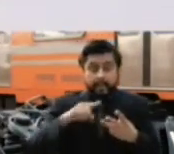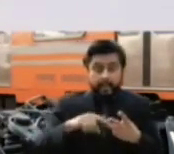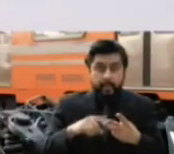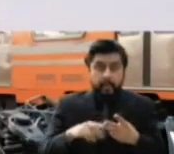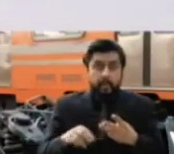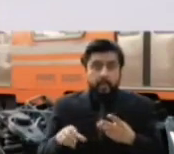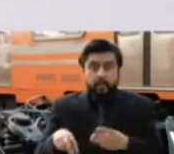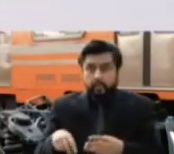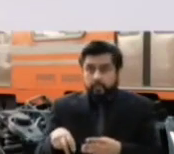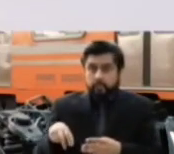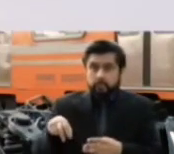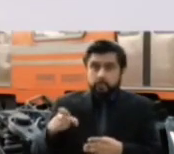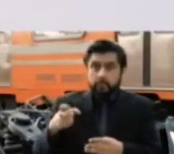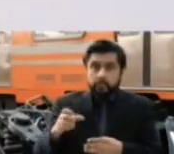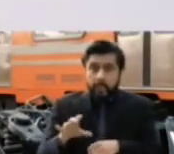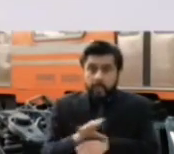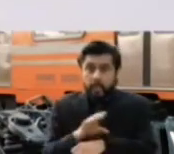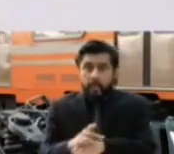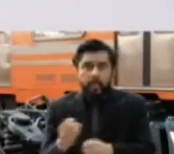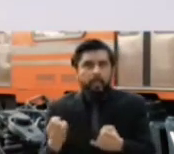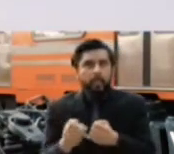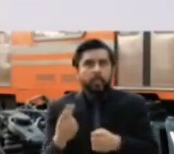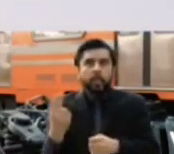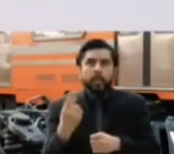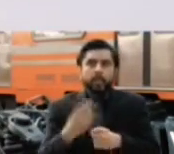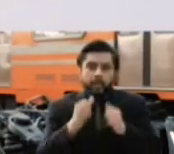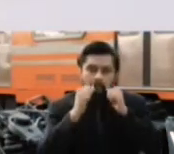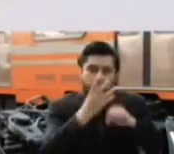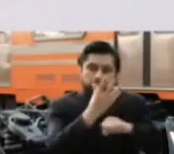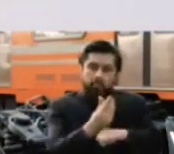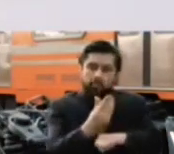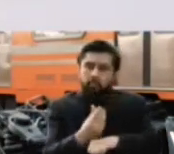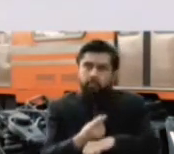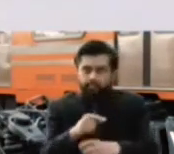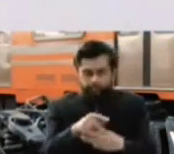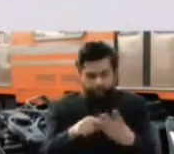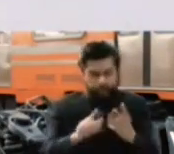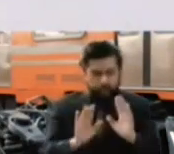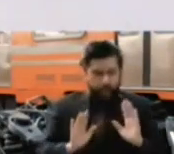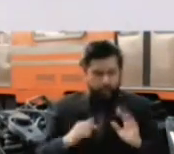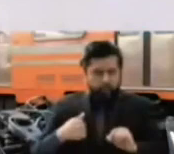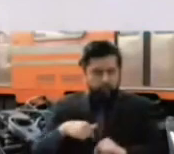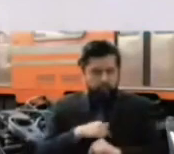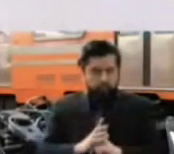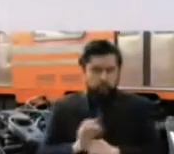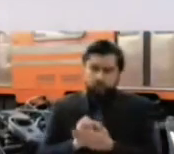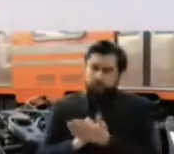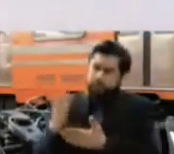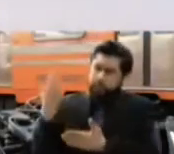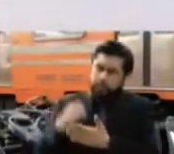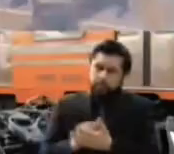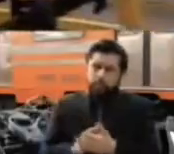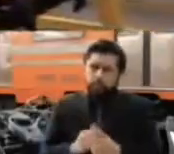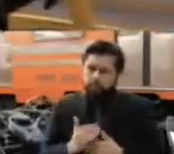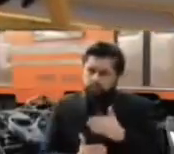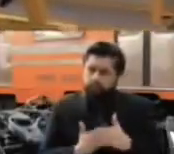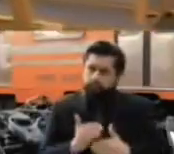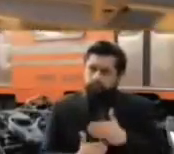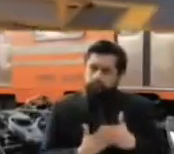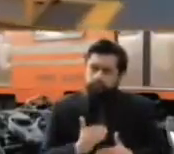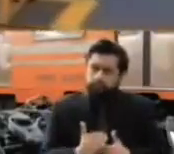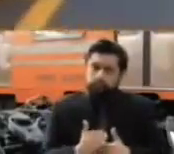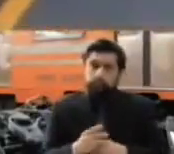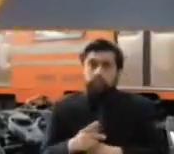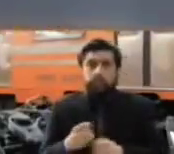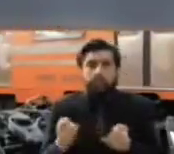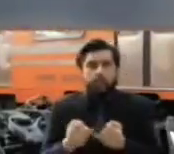eléctricas, estaciones, etcétera, que requerían un mantenimiento mayor. Estábamos en ese proceso, lo habíamos venido desarrollando. Entre ellos se pidió